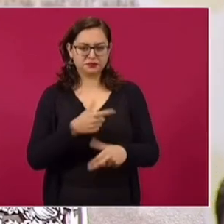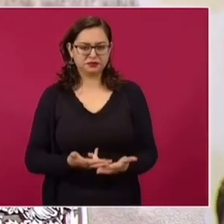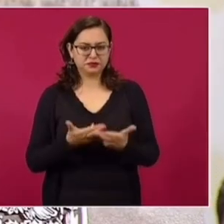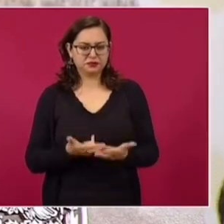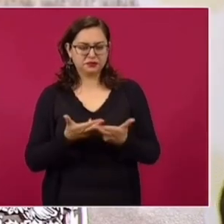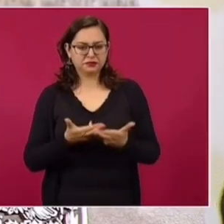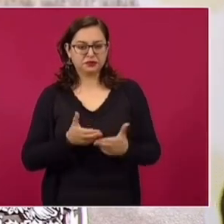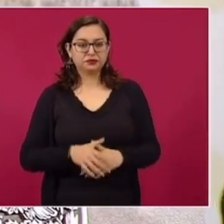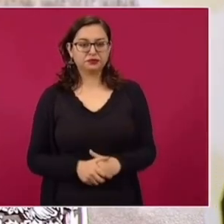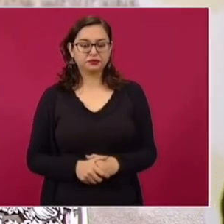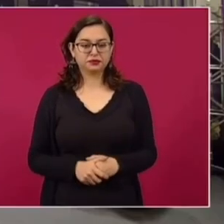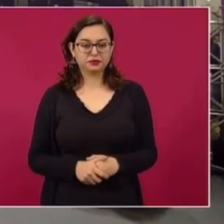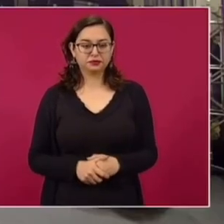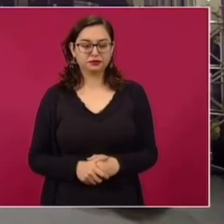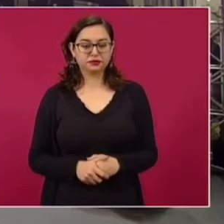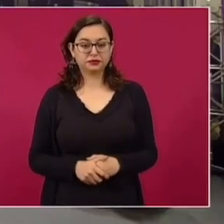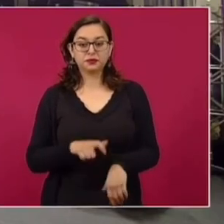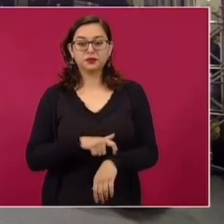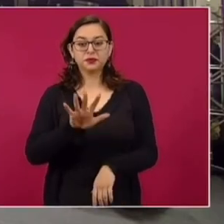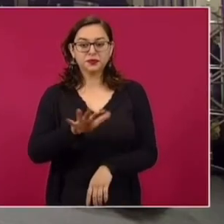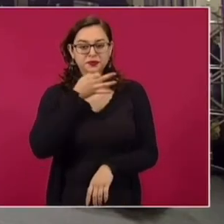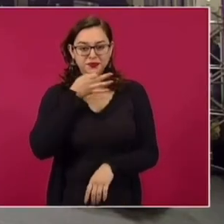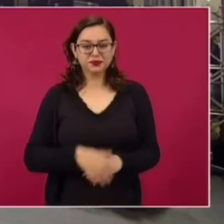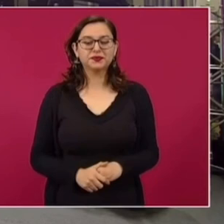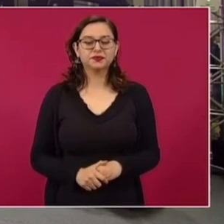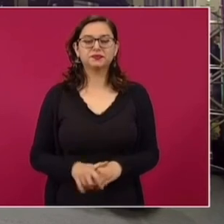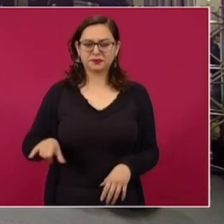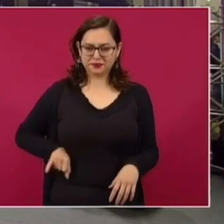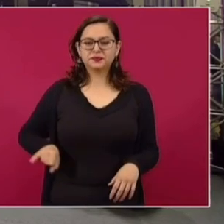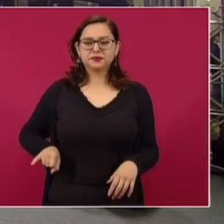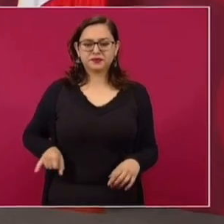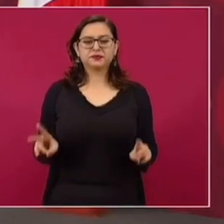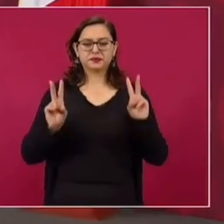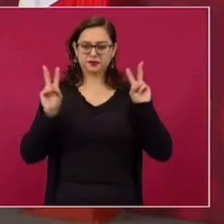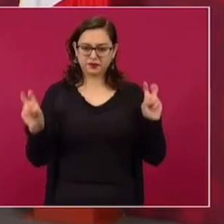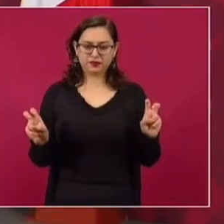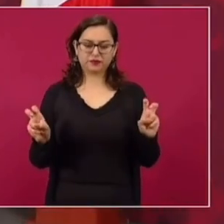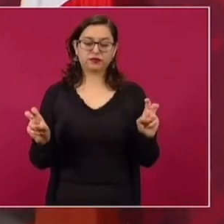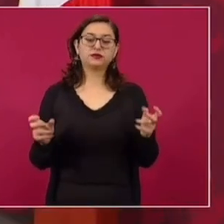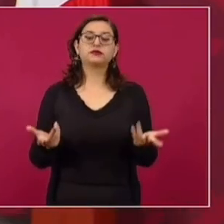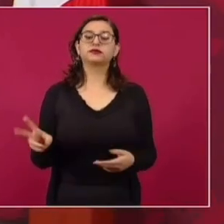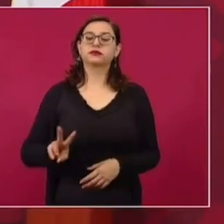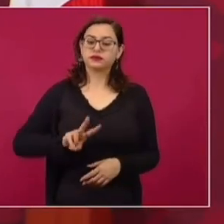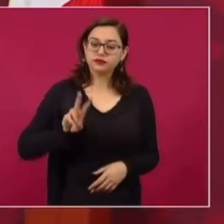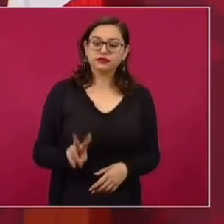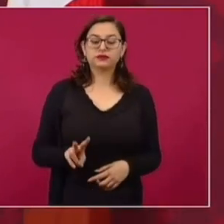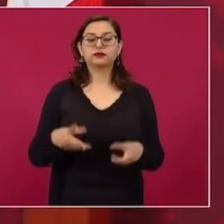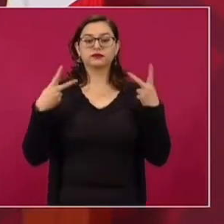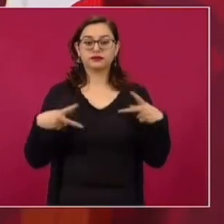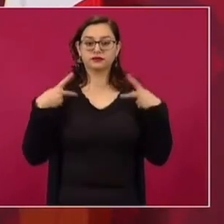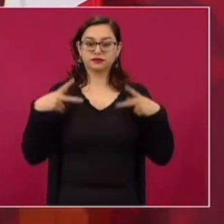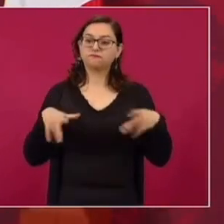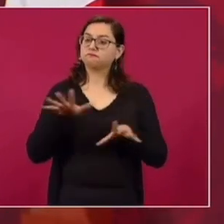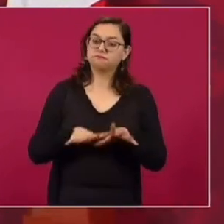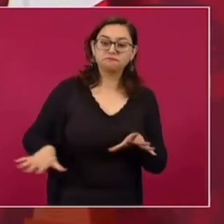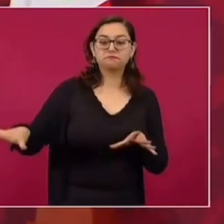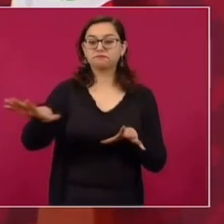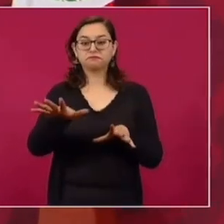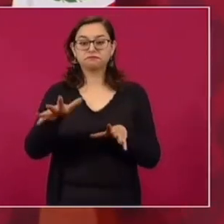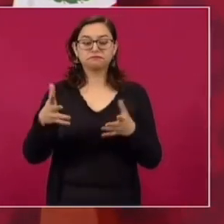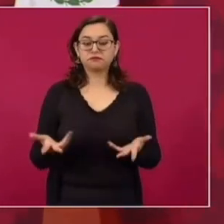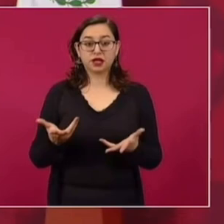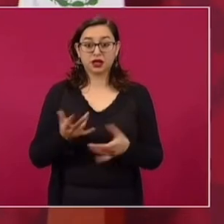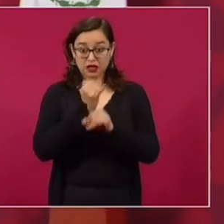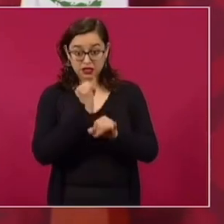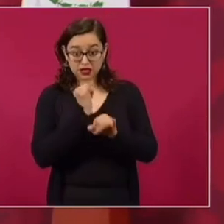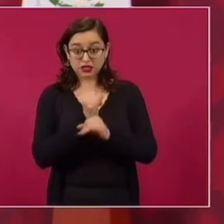todavía. Faltan 5 minutos. Pero es que es interesante, son cosas que la gente en general, porque no todos tienen